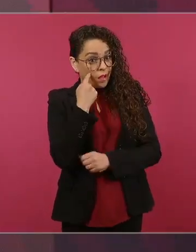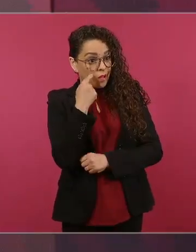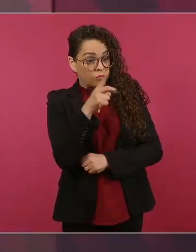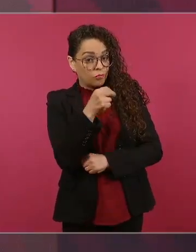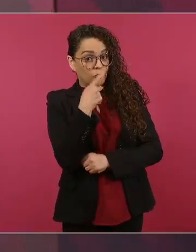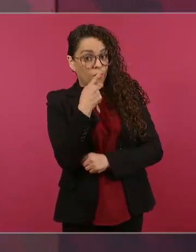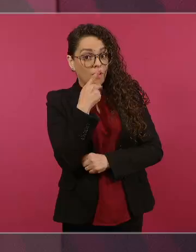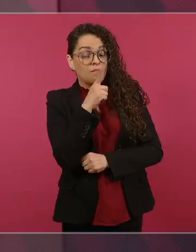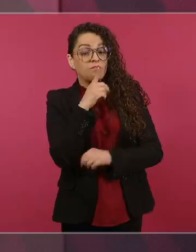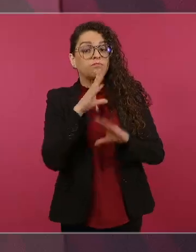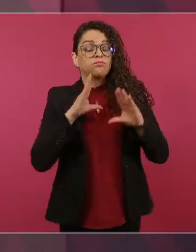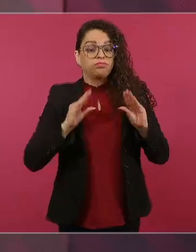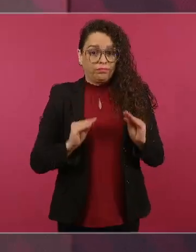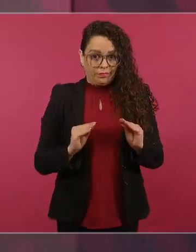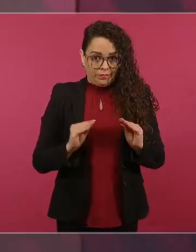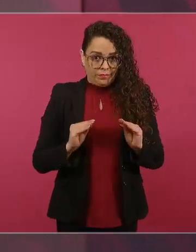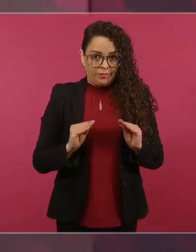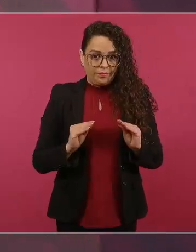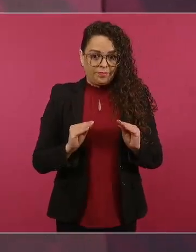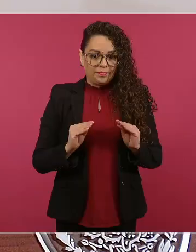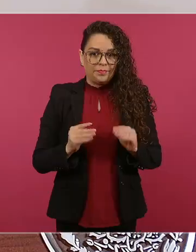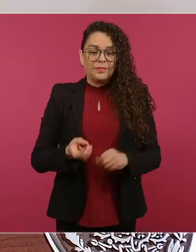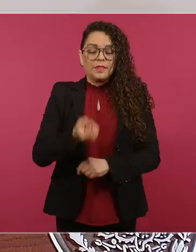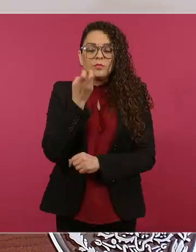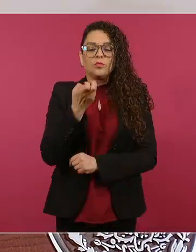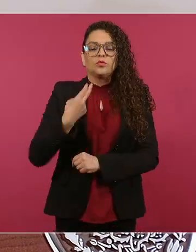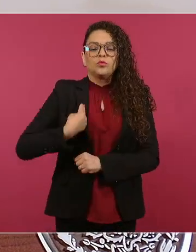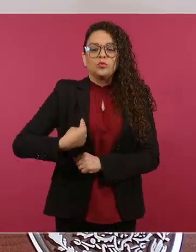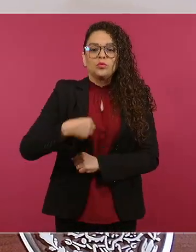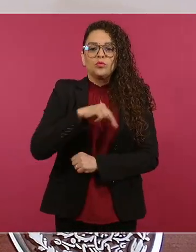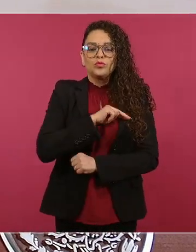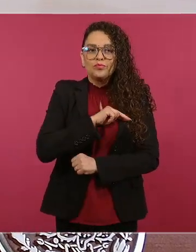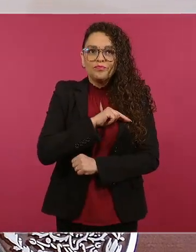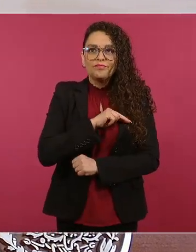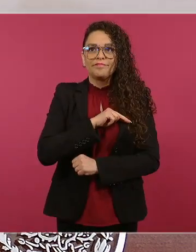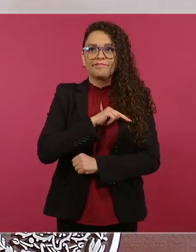Entonces, lo que queremos